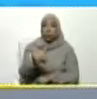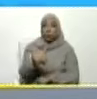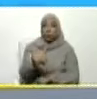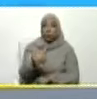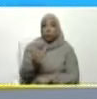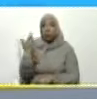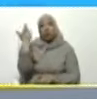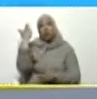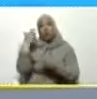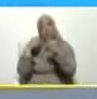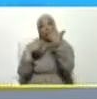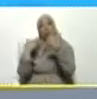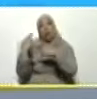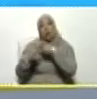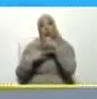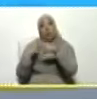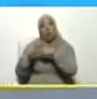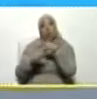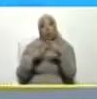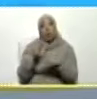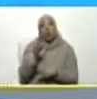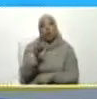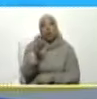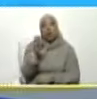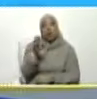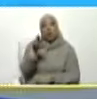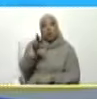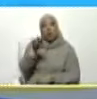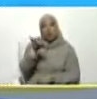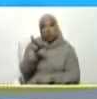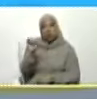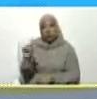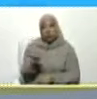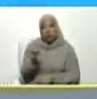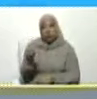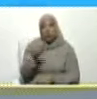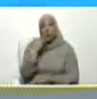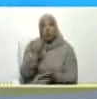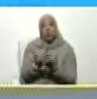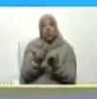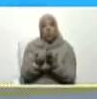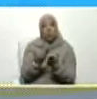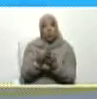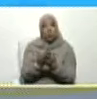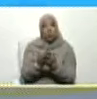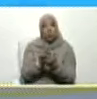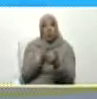del comandante de la Revolución, Reyes Reyes, los documentos con las